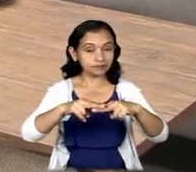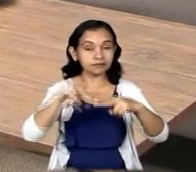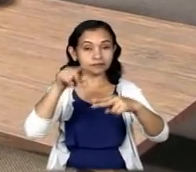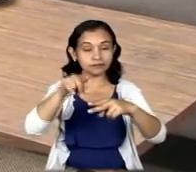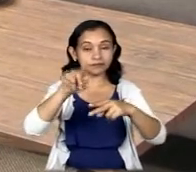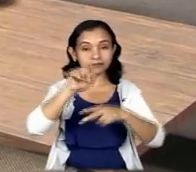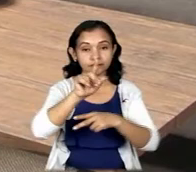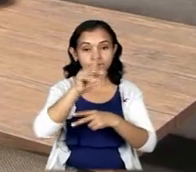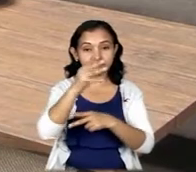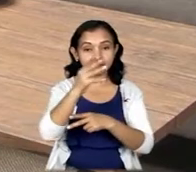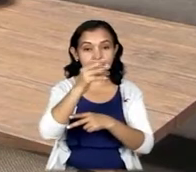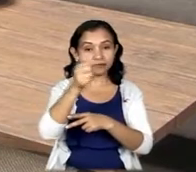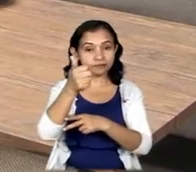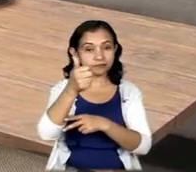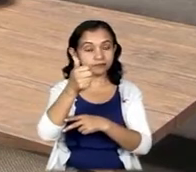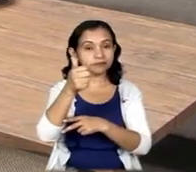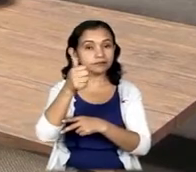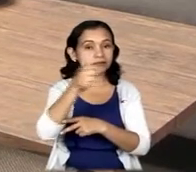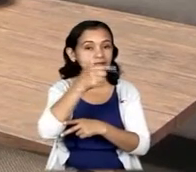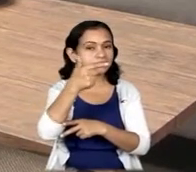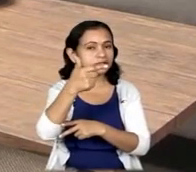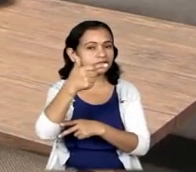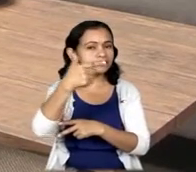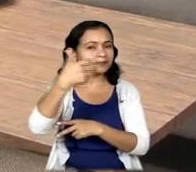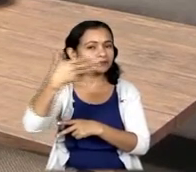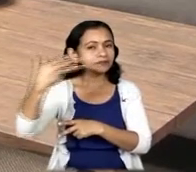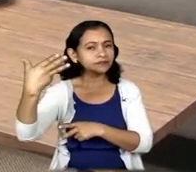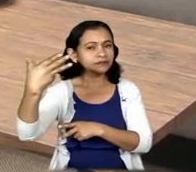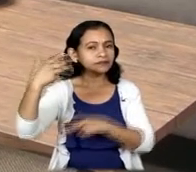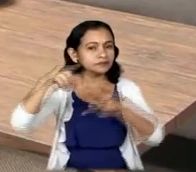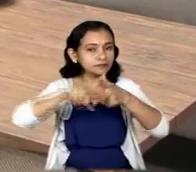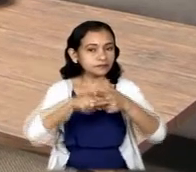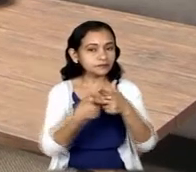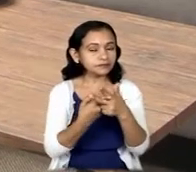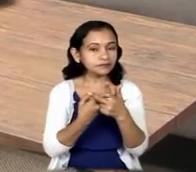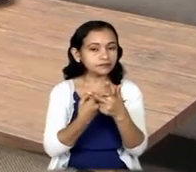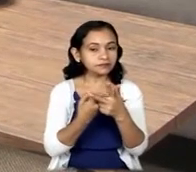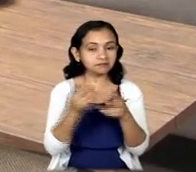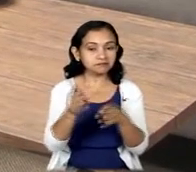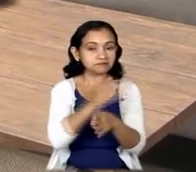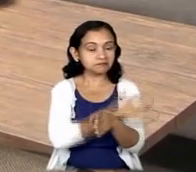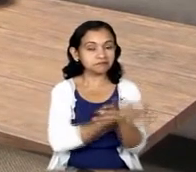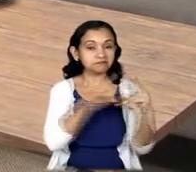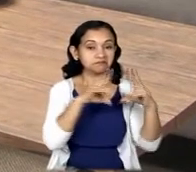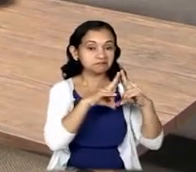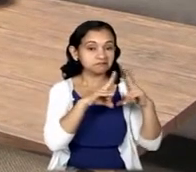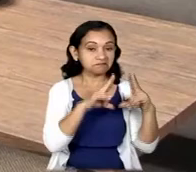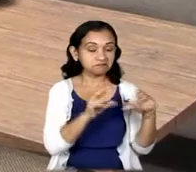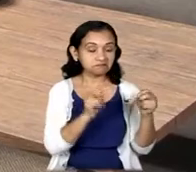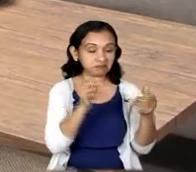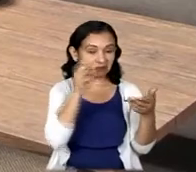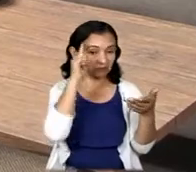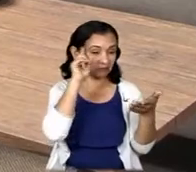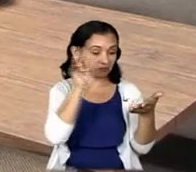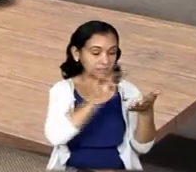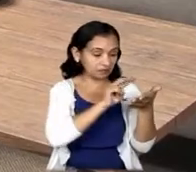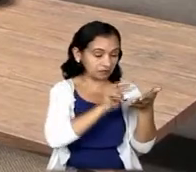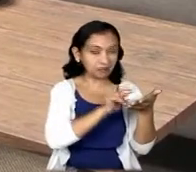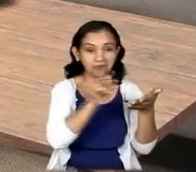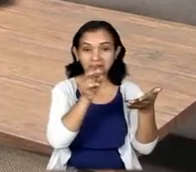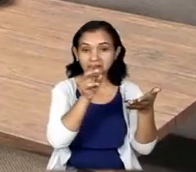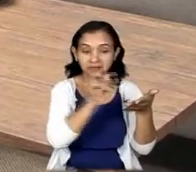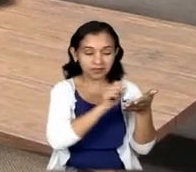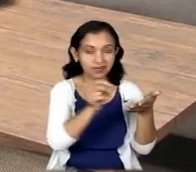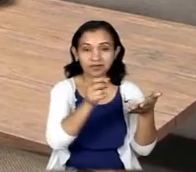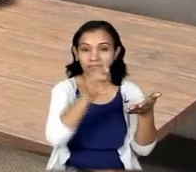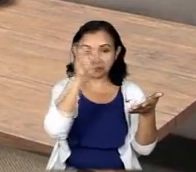en 1979. ¿Cómo se da este proceso? Es decir, venimos de un país en el que el analfabetismo campeaba, producto